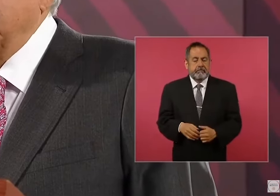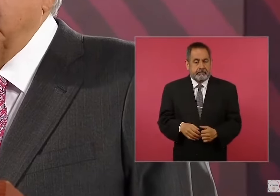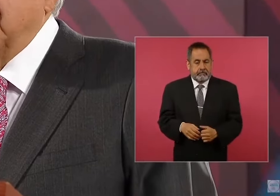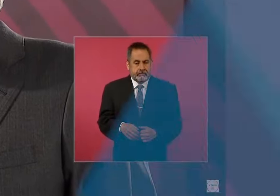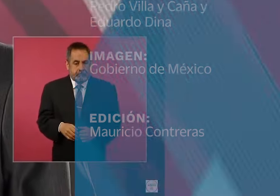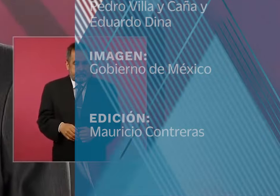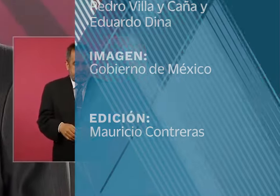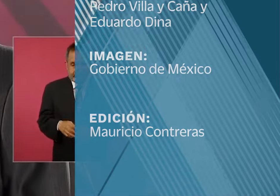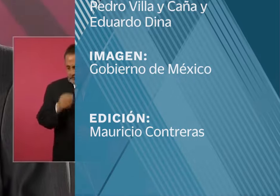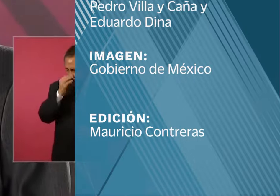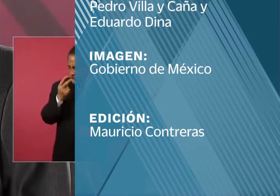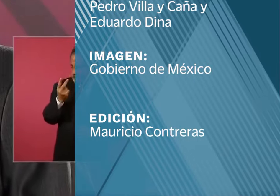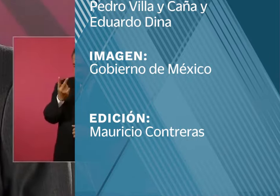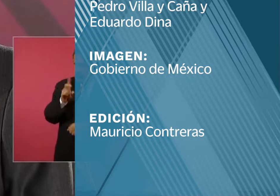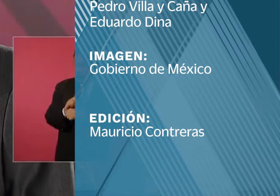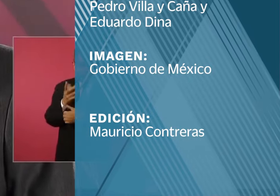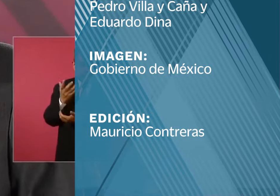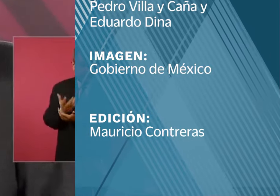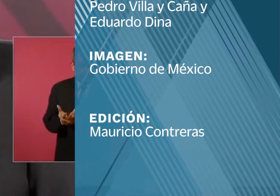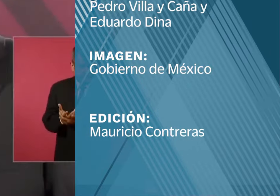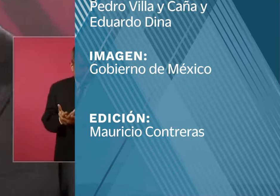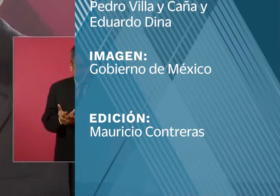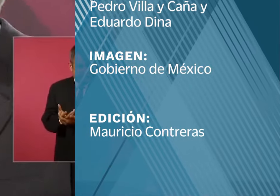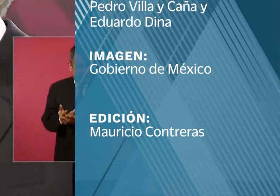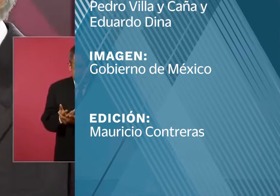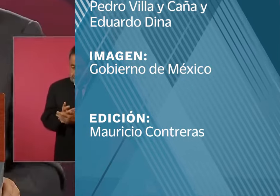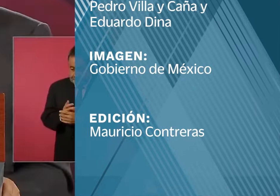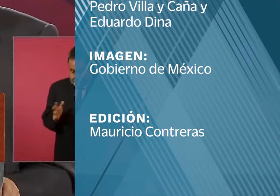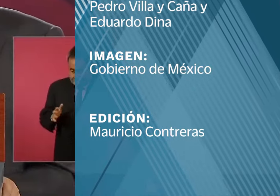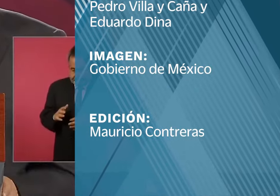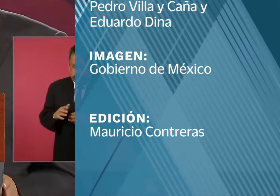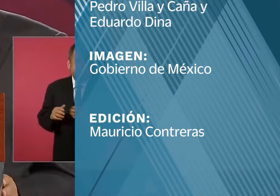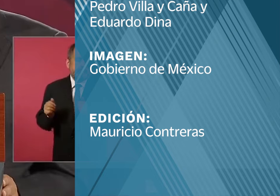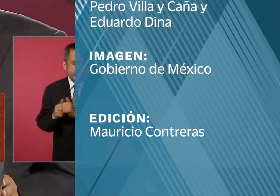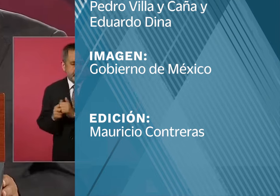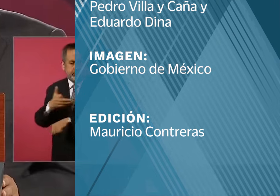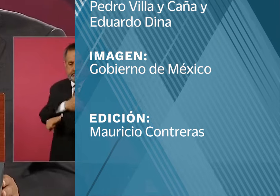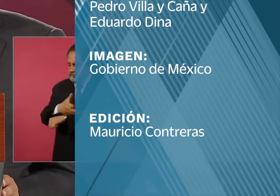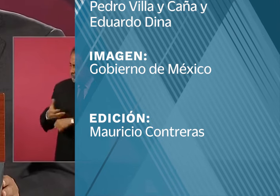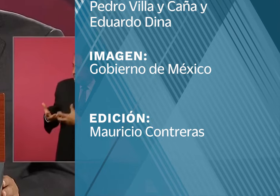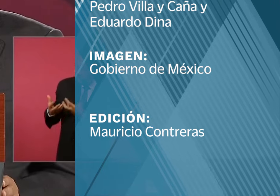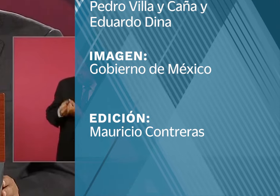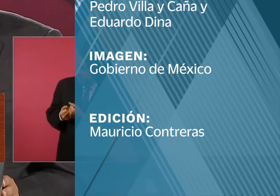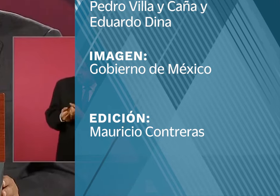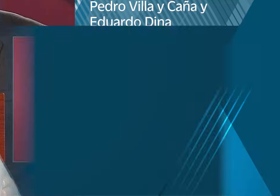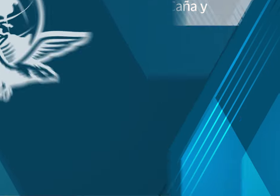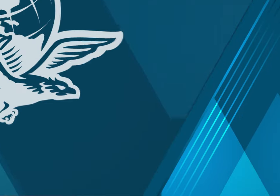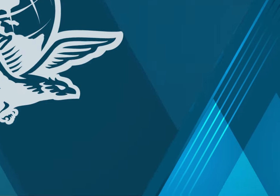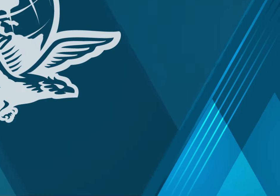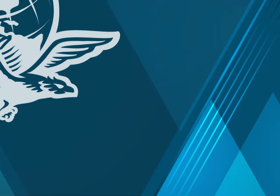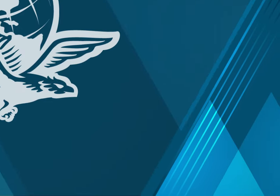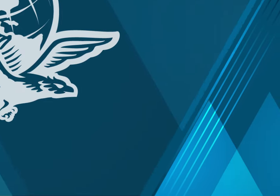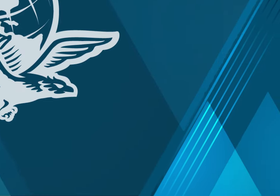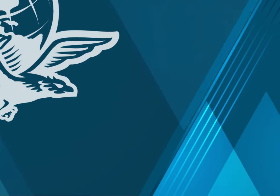de descanso, sobre todo con la familia, no tanto tiempo.